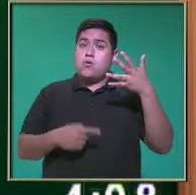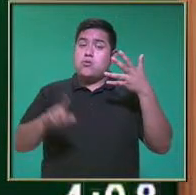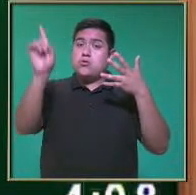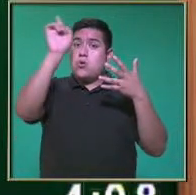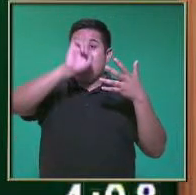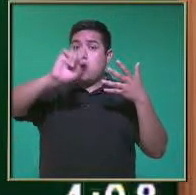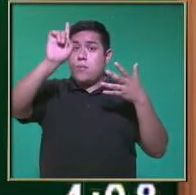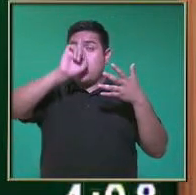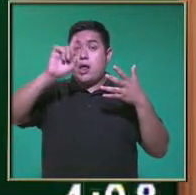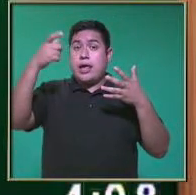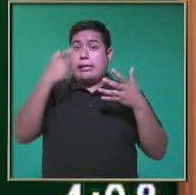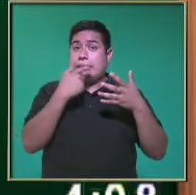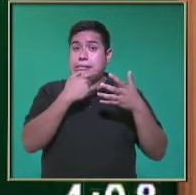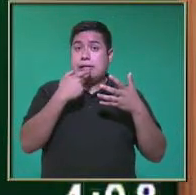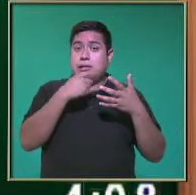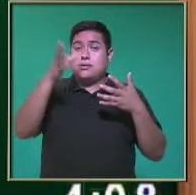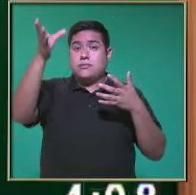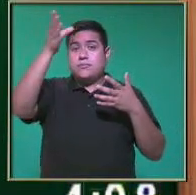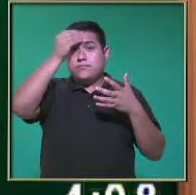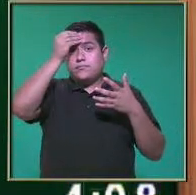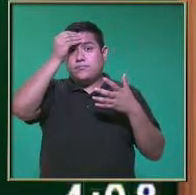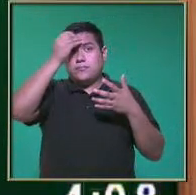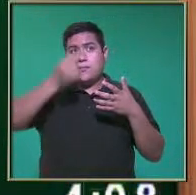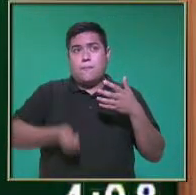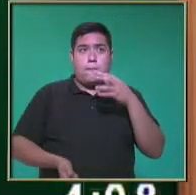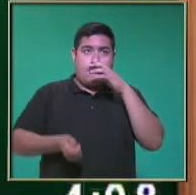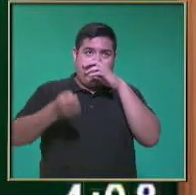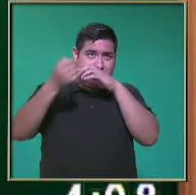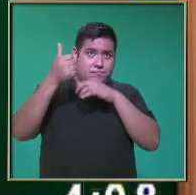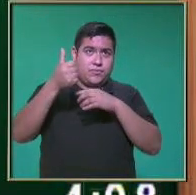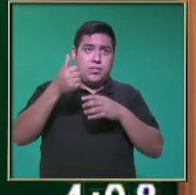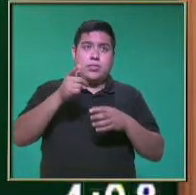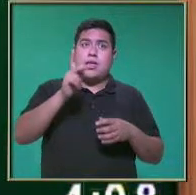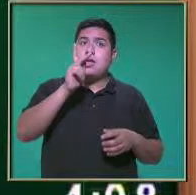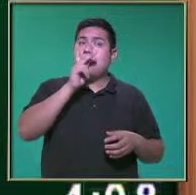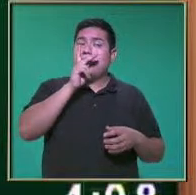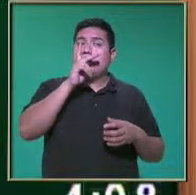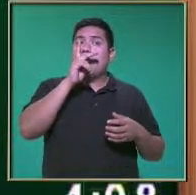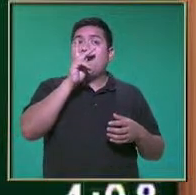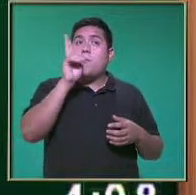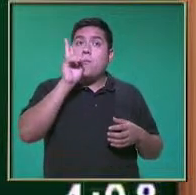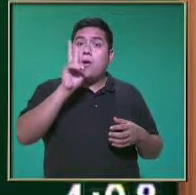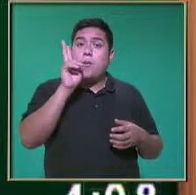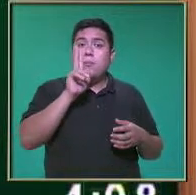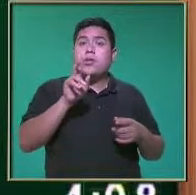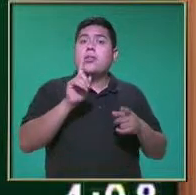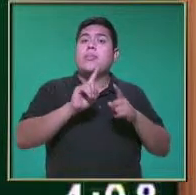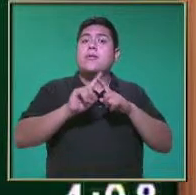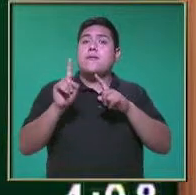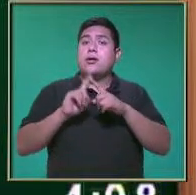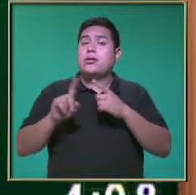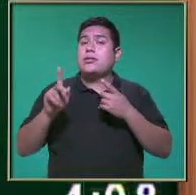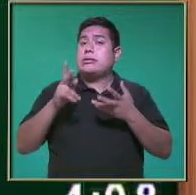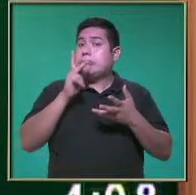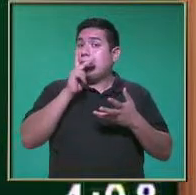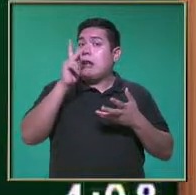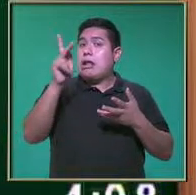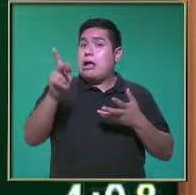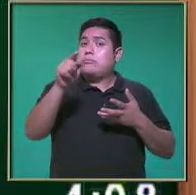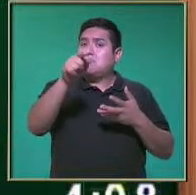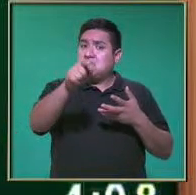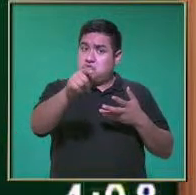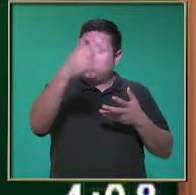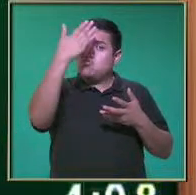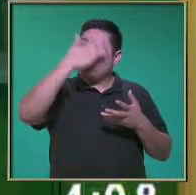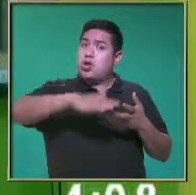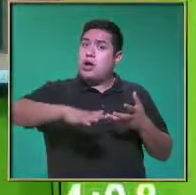para aprender el inglés. First, use words that you know to make easy sentences. Utiliza el vocabulario con el que tú ya cuentas. El